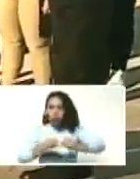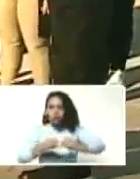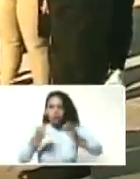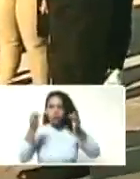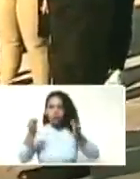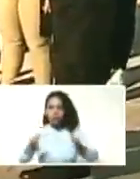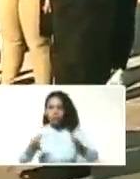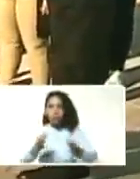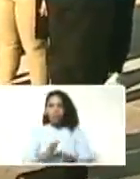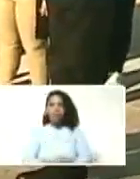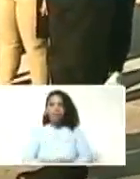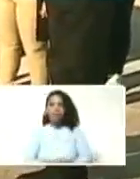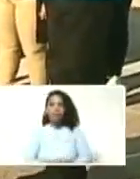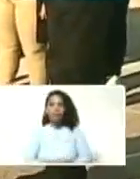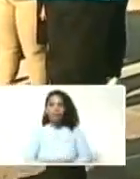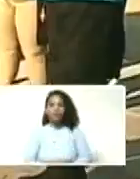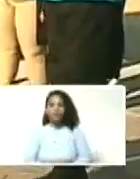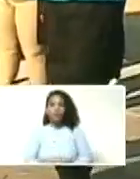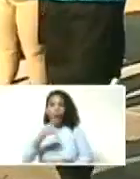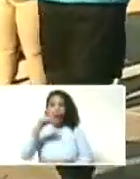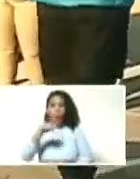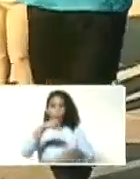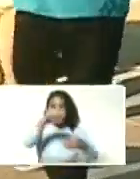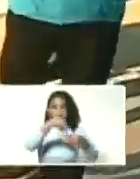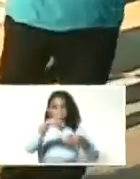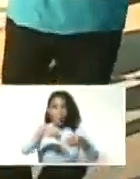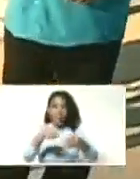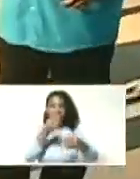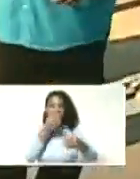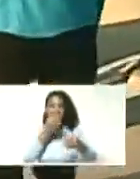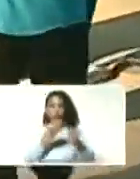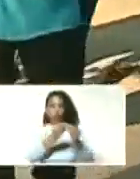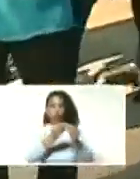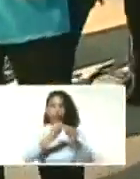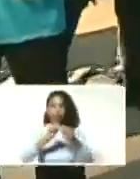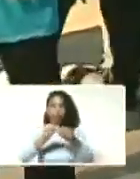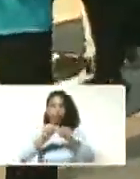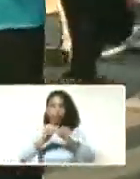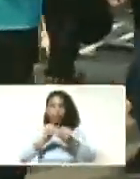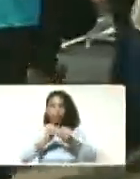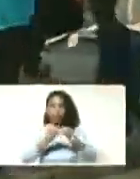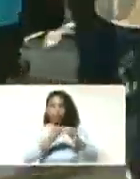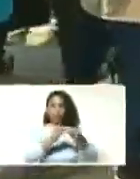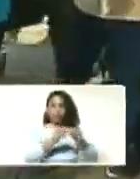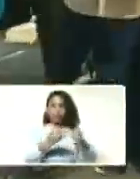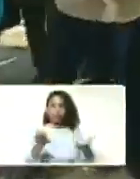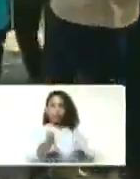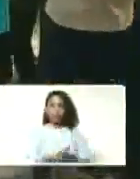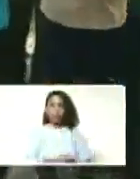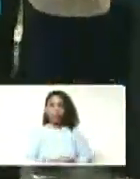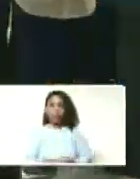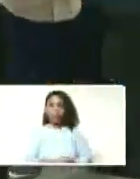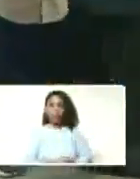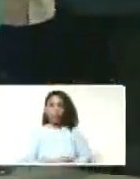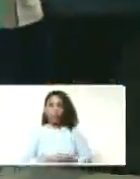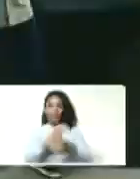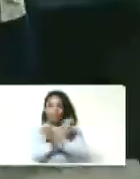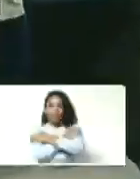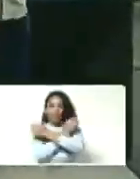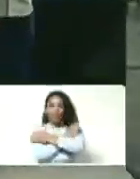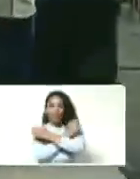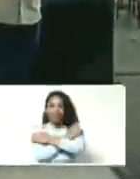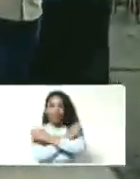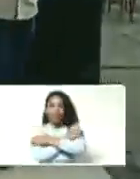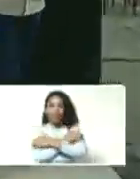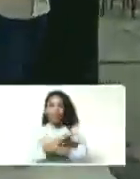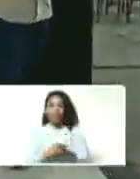Exactamente, bueno. Aquí sembrando el jardín, arreglándolo todo. Ah, lo felicito, vale.